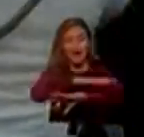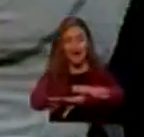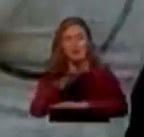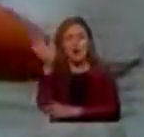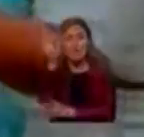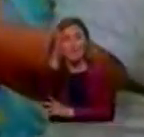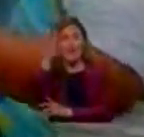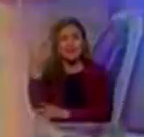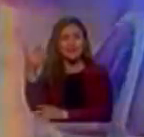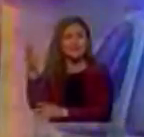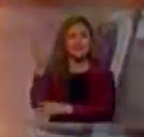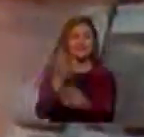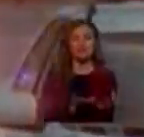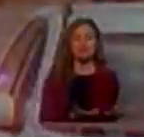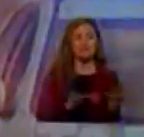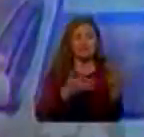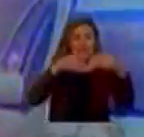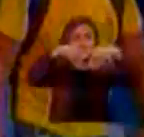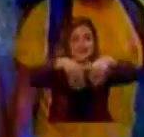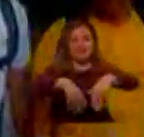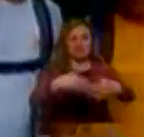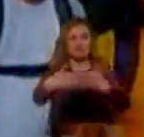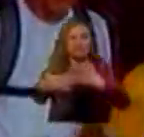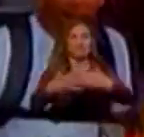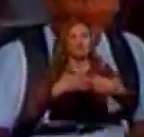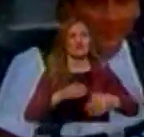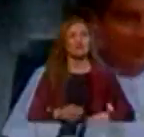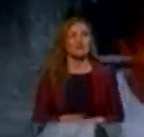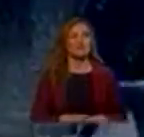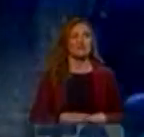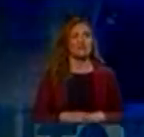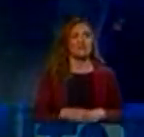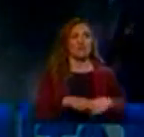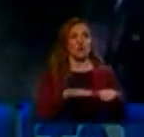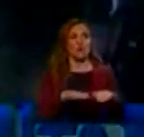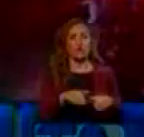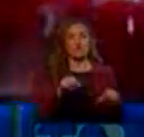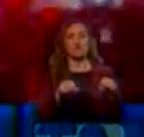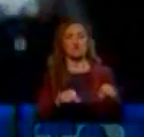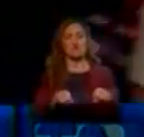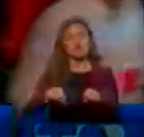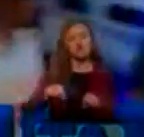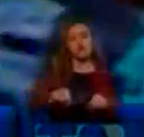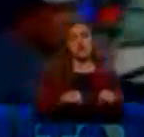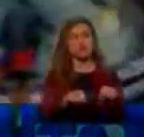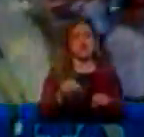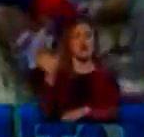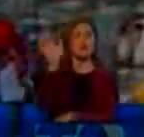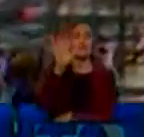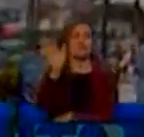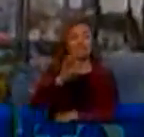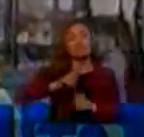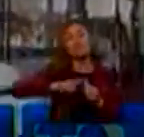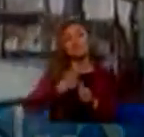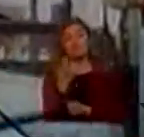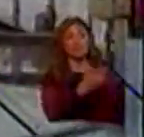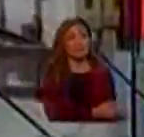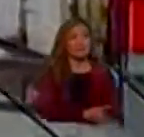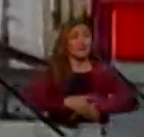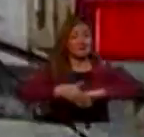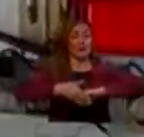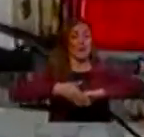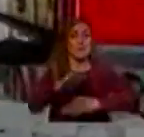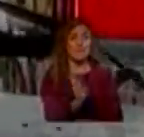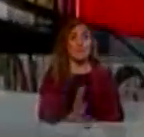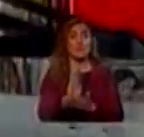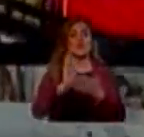gente estaba a la espera. La lluvia importó. Y así la caravana de despedida de Jaime Nebot recorrió las principales calles del